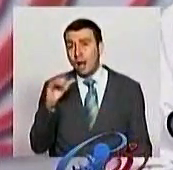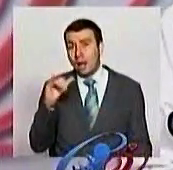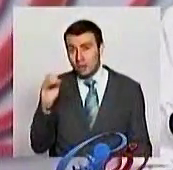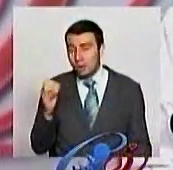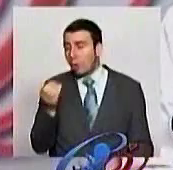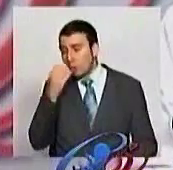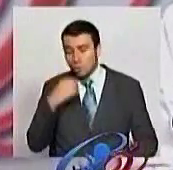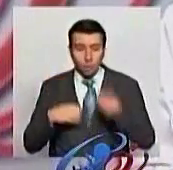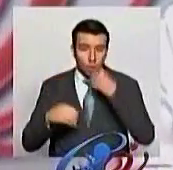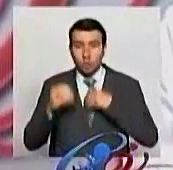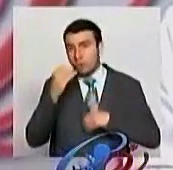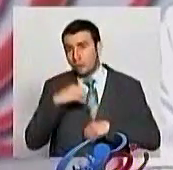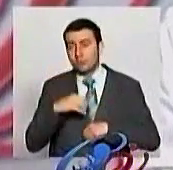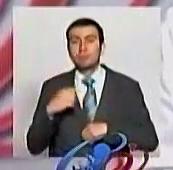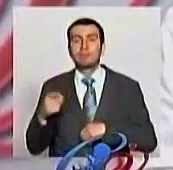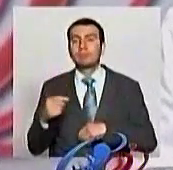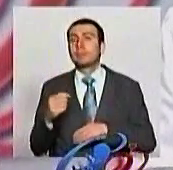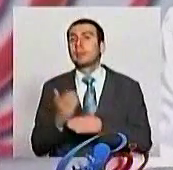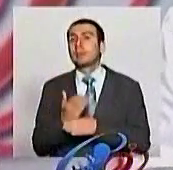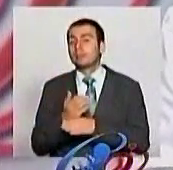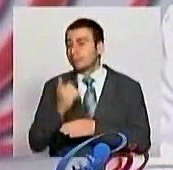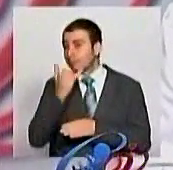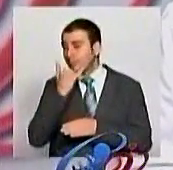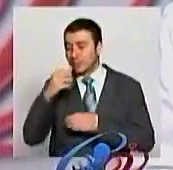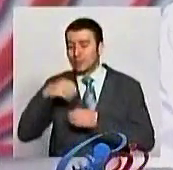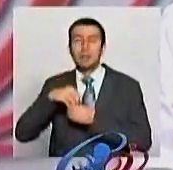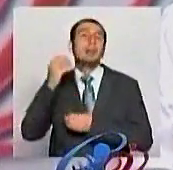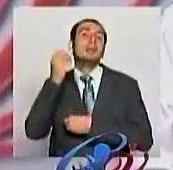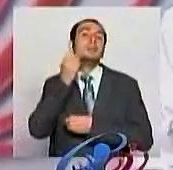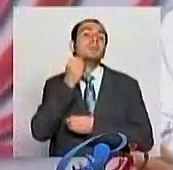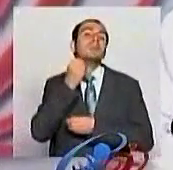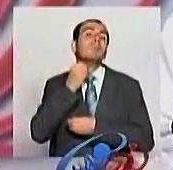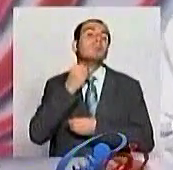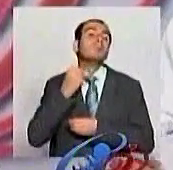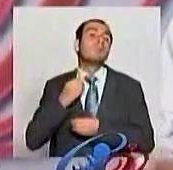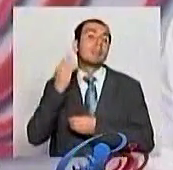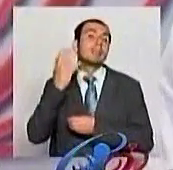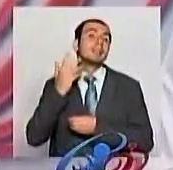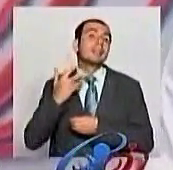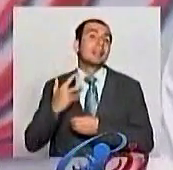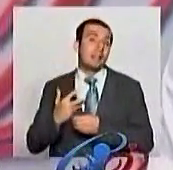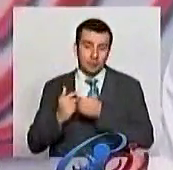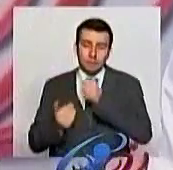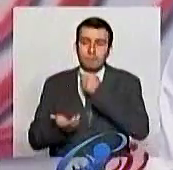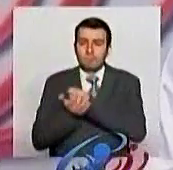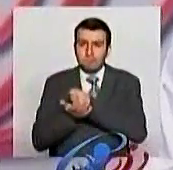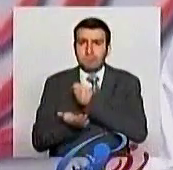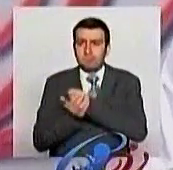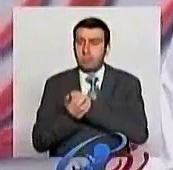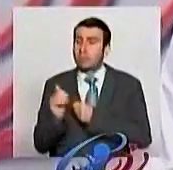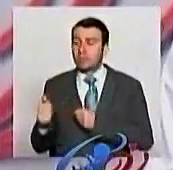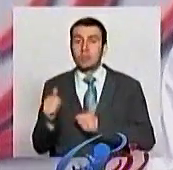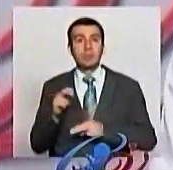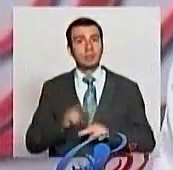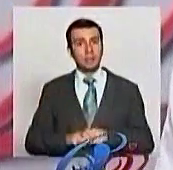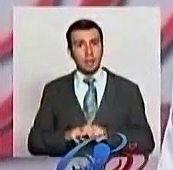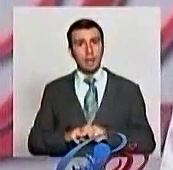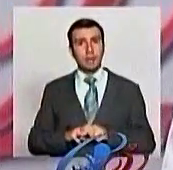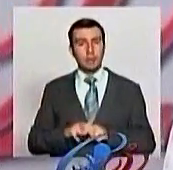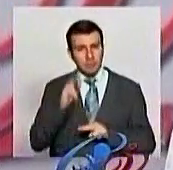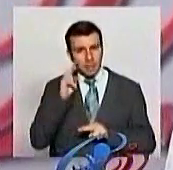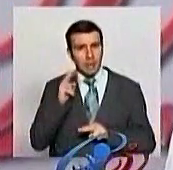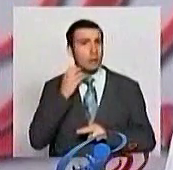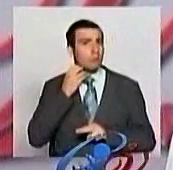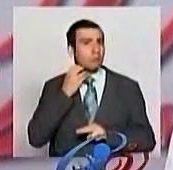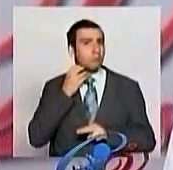paciente acumuló ese calcio dentro de esa arteria, y cuando nosotros la veíamos, la paciente sentada, se veía dilatada la